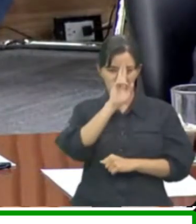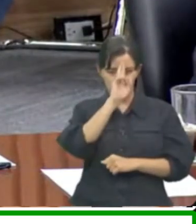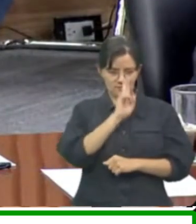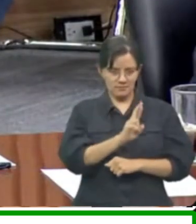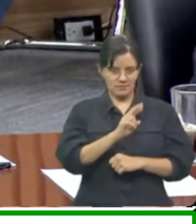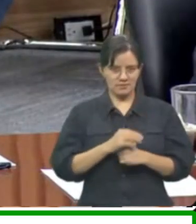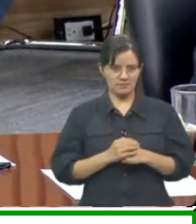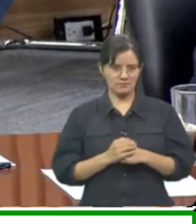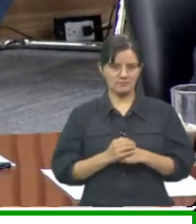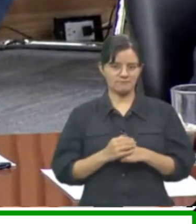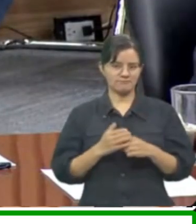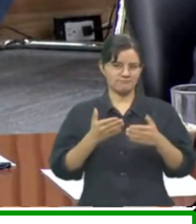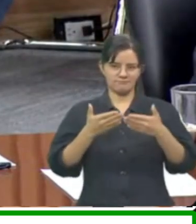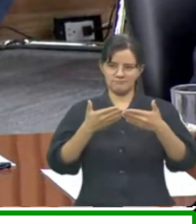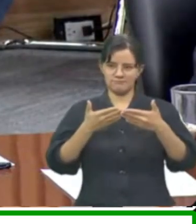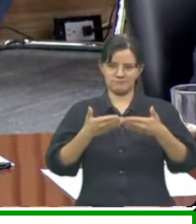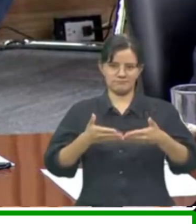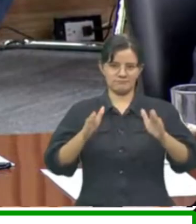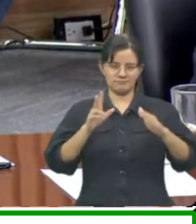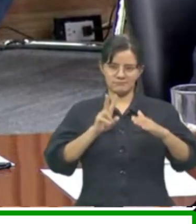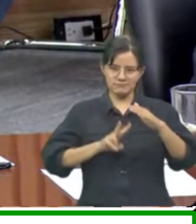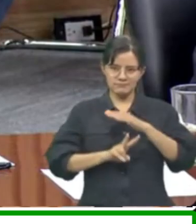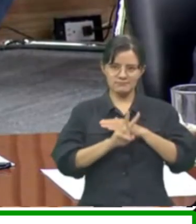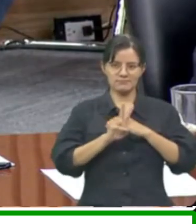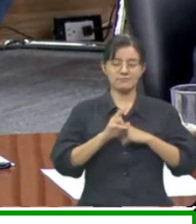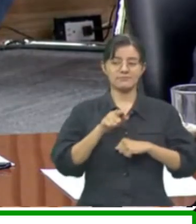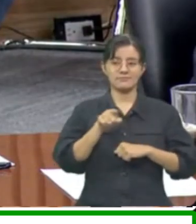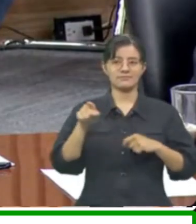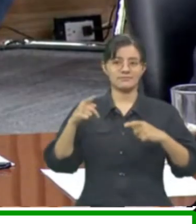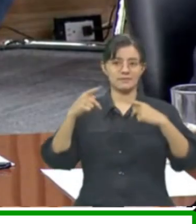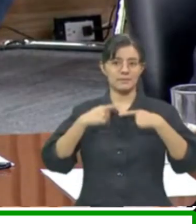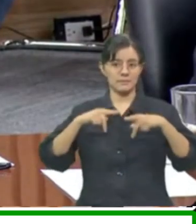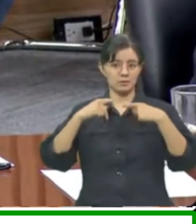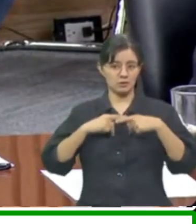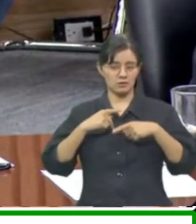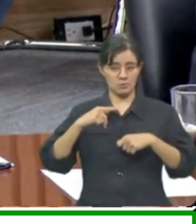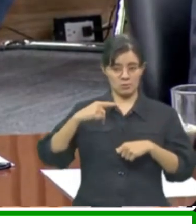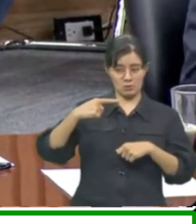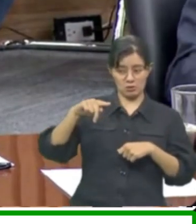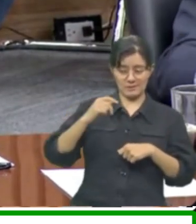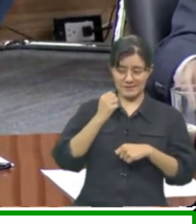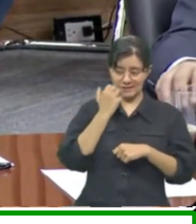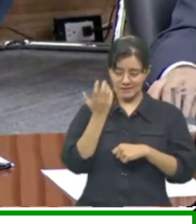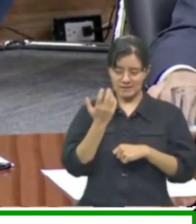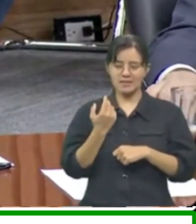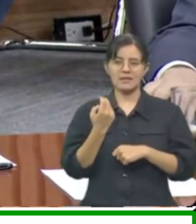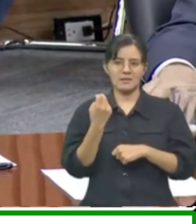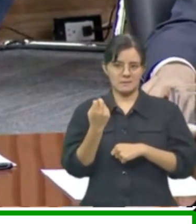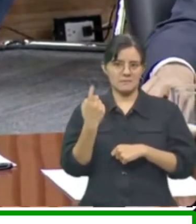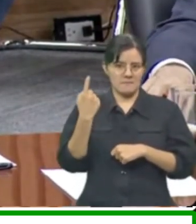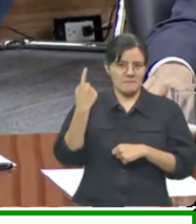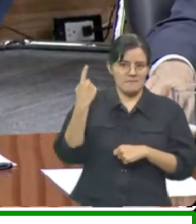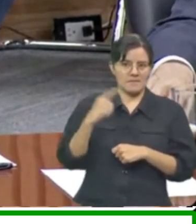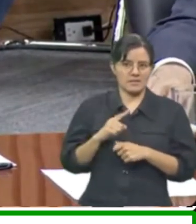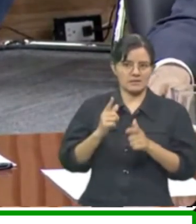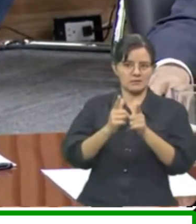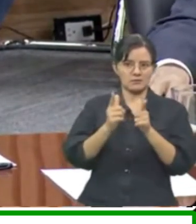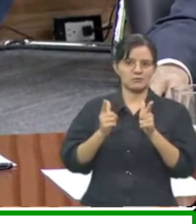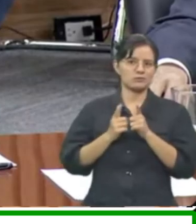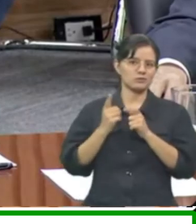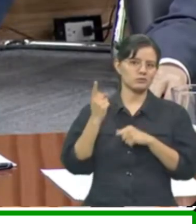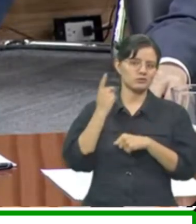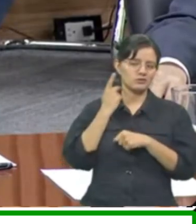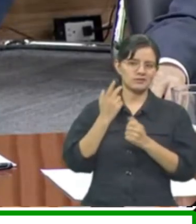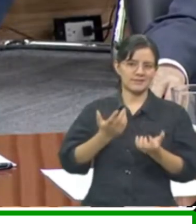transparencia, porque la voluntad del pueblo sea lo que rija el actuar de los partidos políticos y particularmente